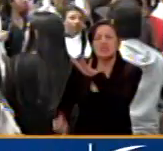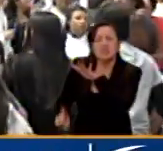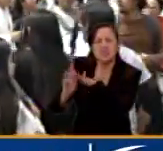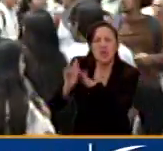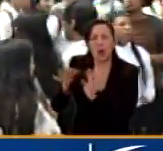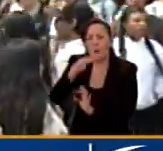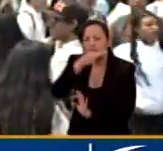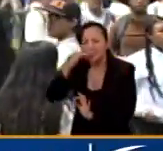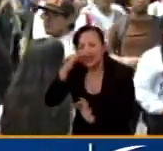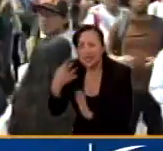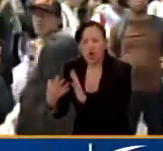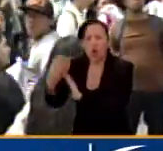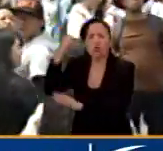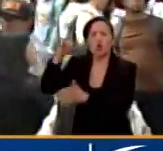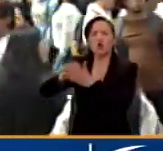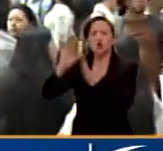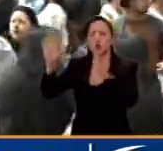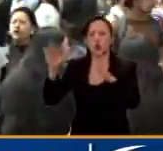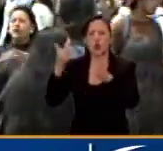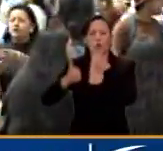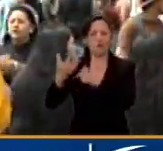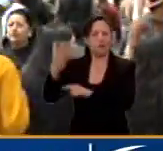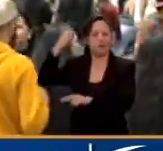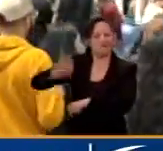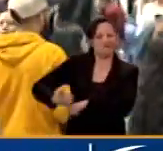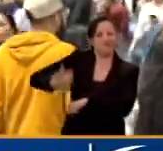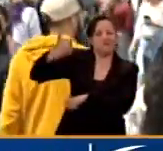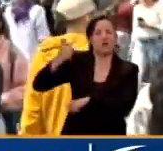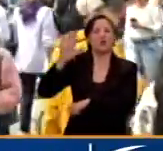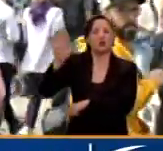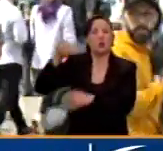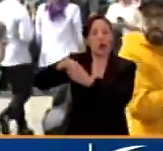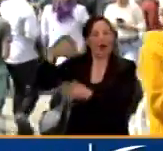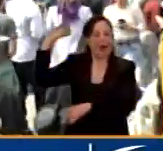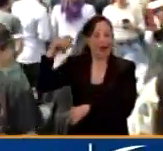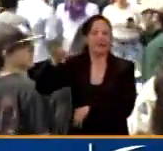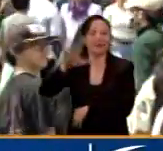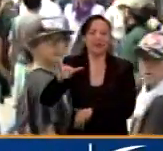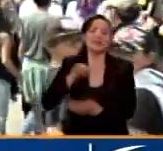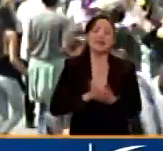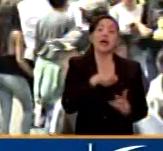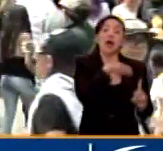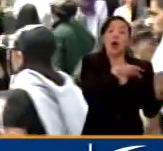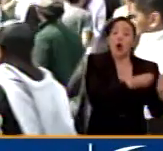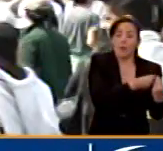los grandes césares de ese momento. María Camila Rúa, nuestra compañera, le hizo la entrevista al autor.